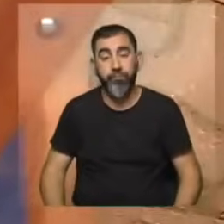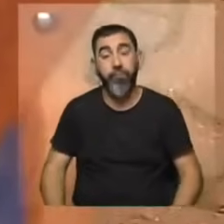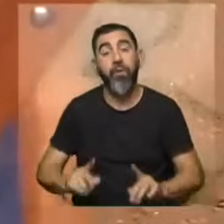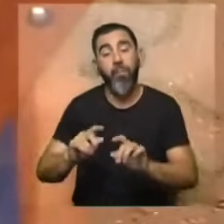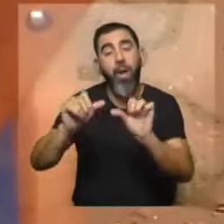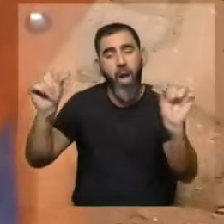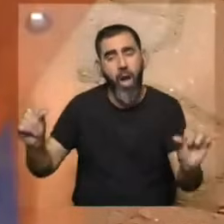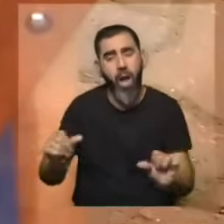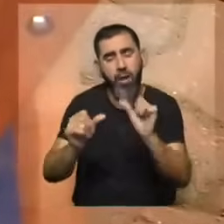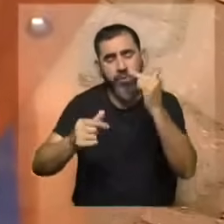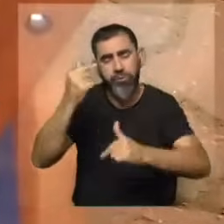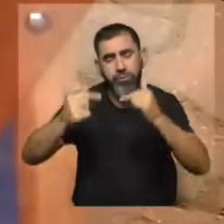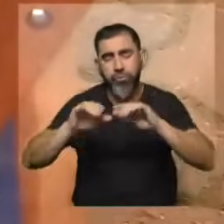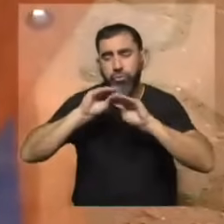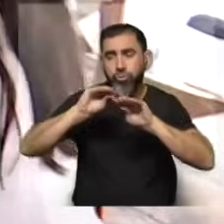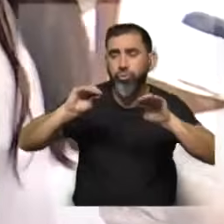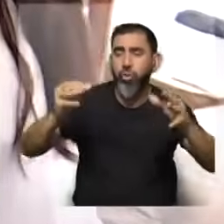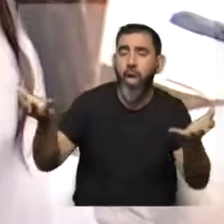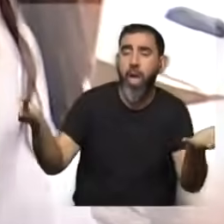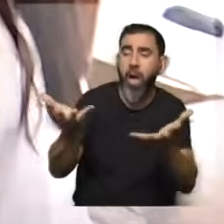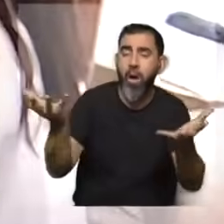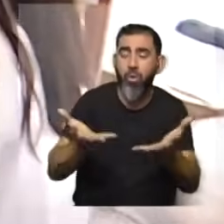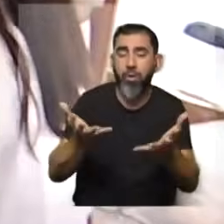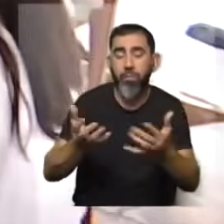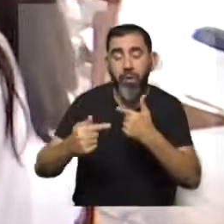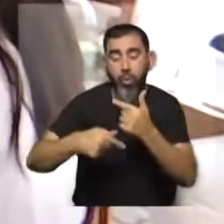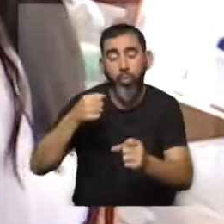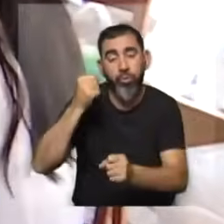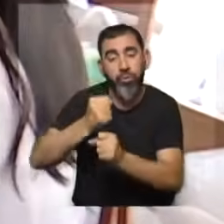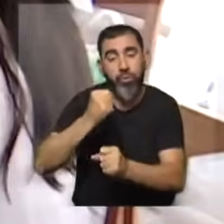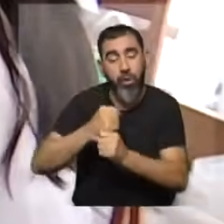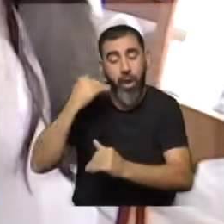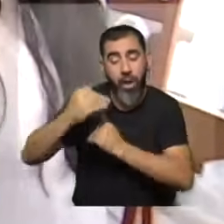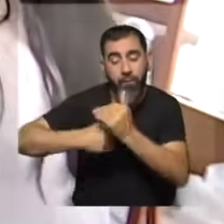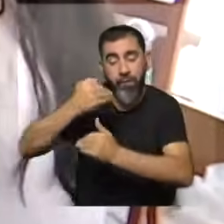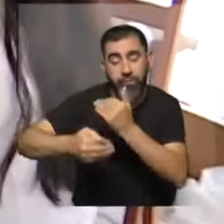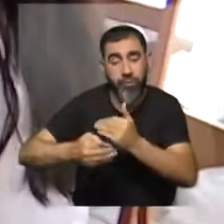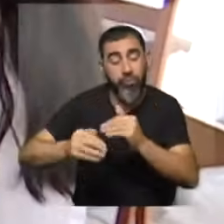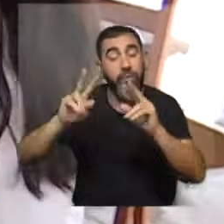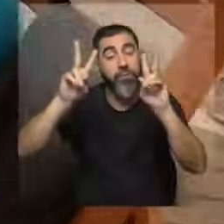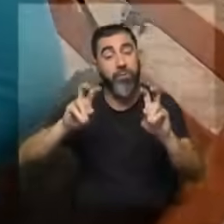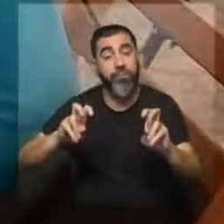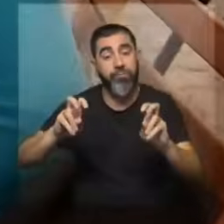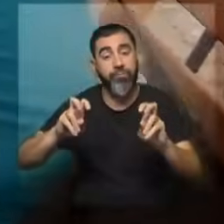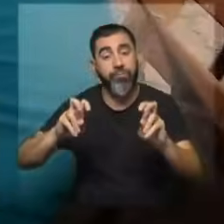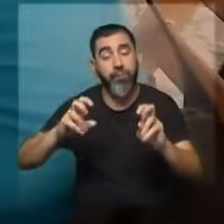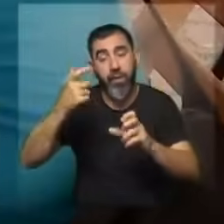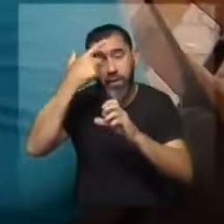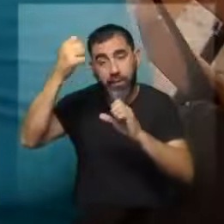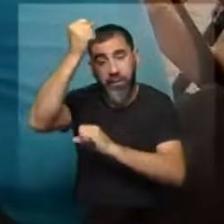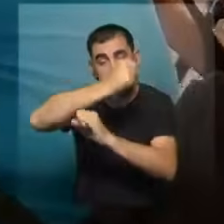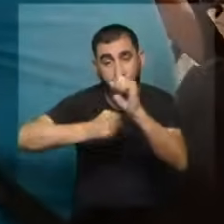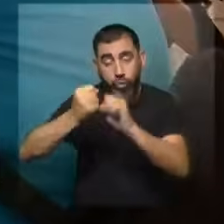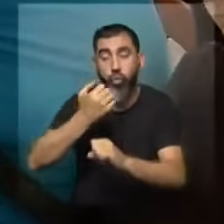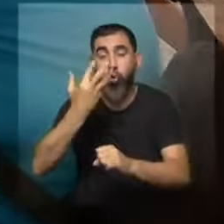resto de acciones que estamos anunciando ahora en este momento para para continuar trabajando y seguir avanzando en lo que tiene que ver con la tecnología en